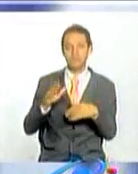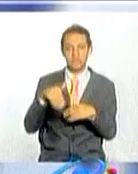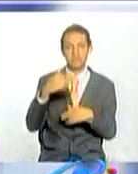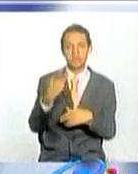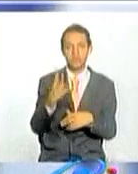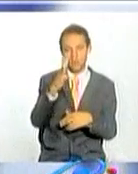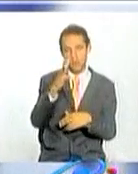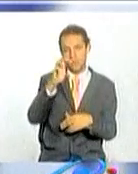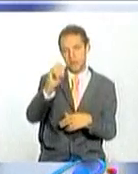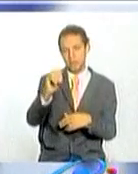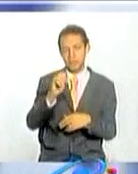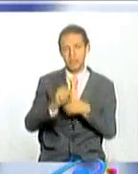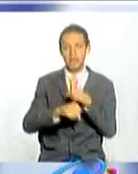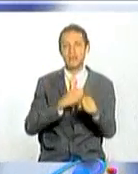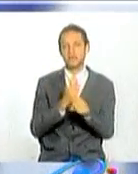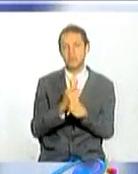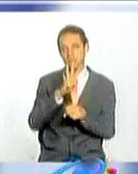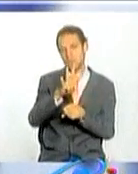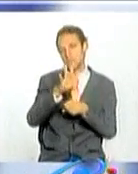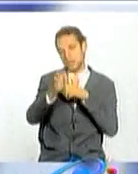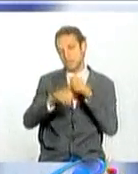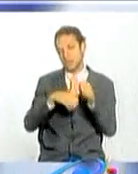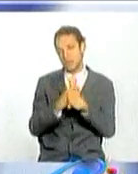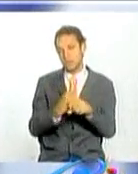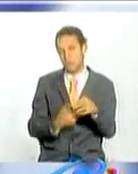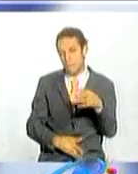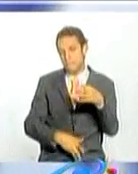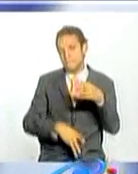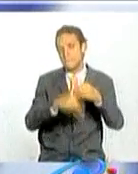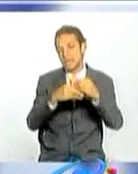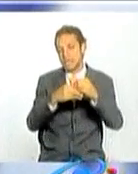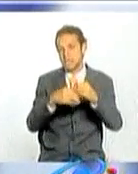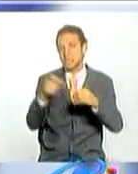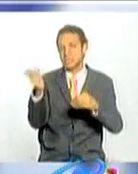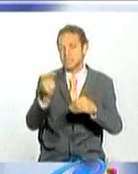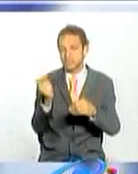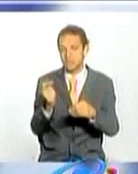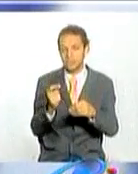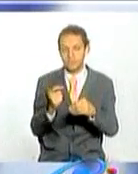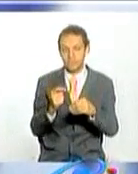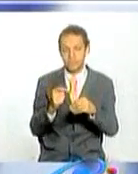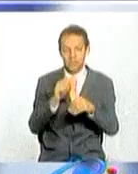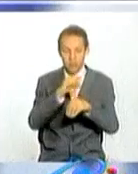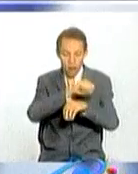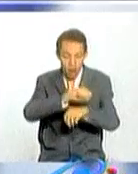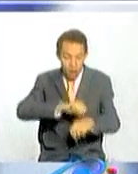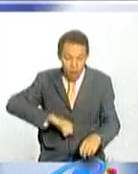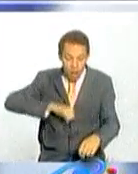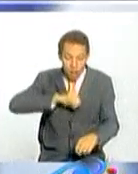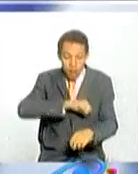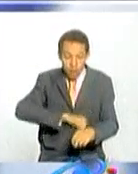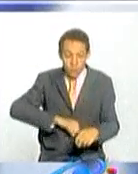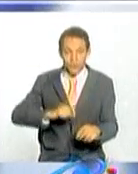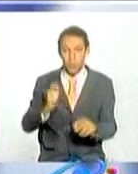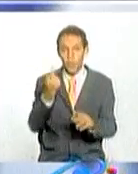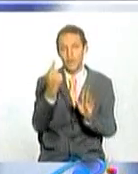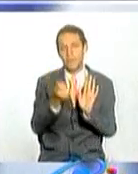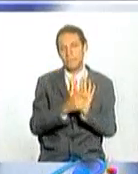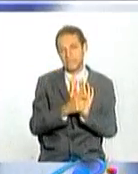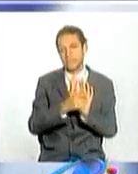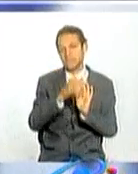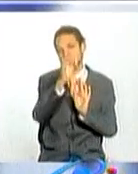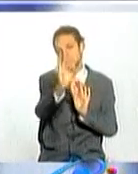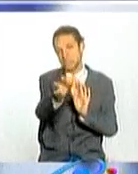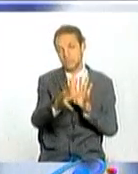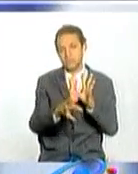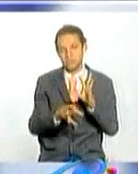años, como decía, pues es un complemento, hay que hacer mamografía, hay que hacer ecografía siquiera una vez al año. Y no hay contraindicación en